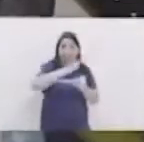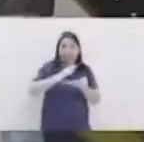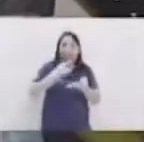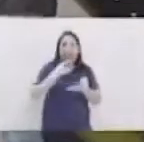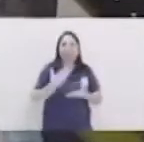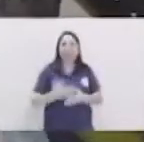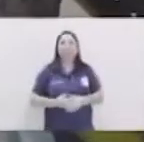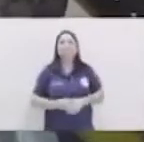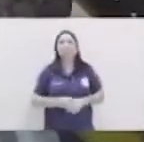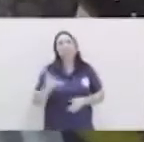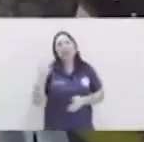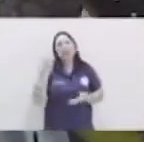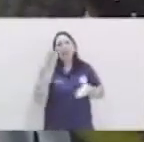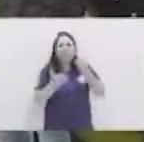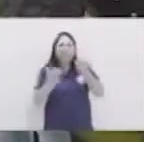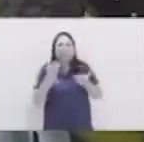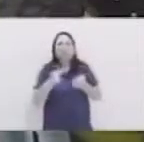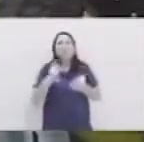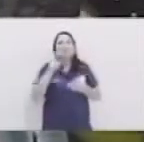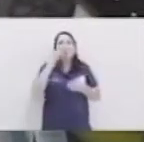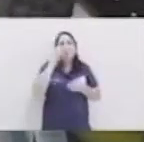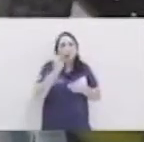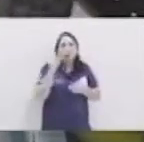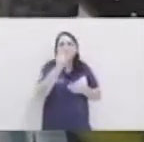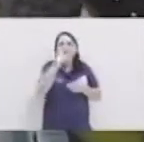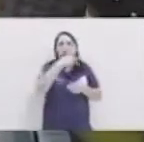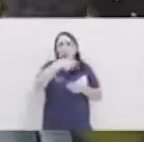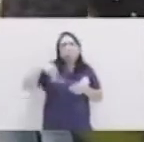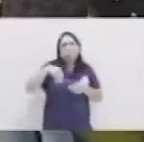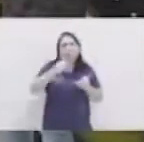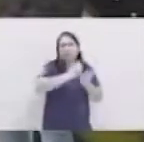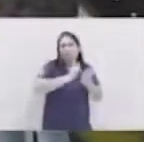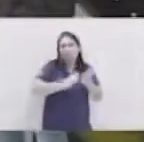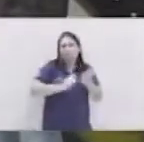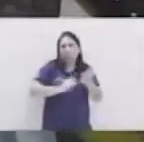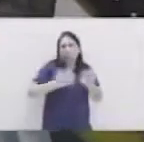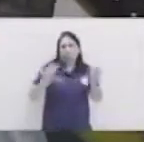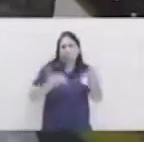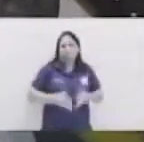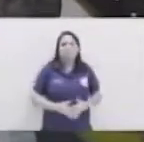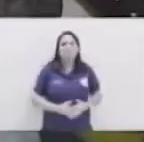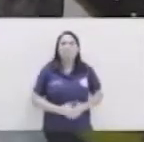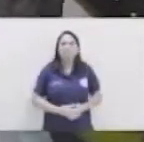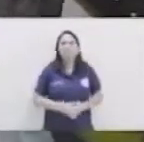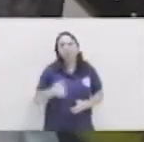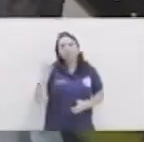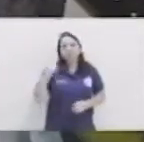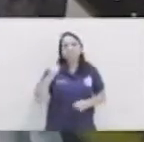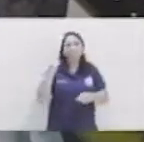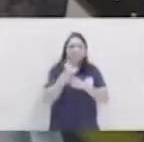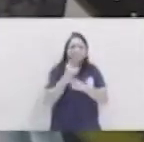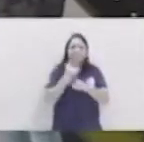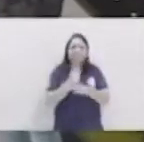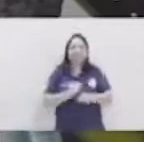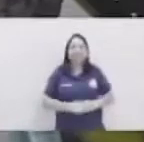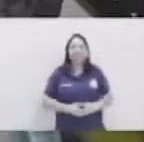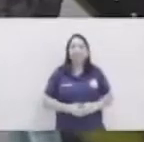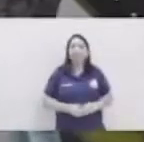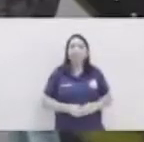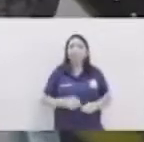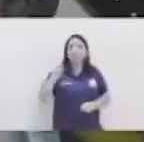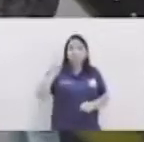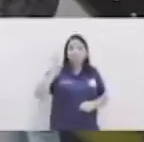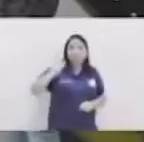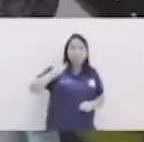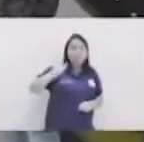puede venir el que no tenga un autor en específico, ¿verdad? Correcto, lo que comparten también estas 3 es que su literatura en